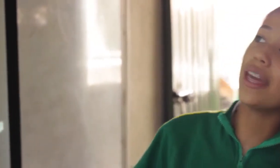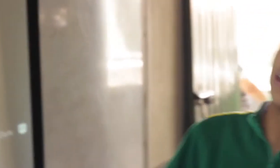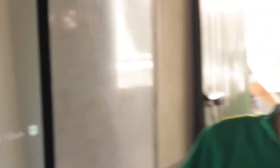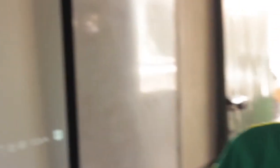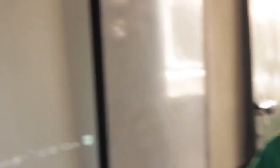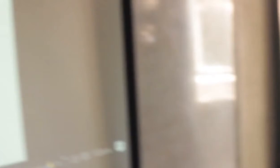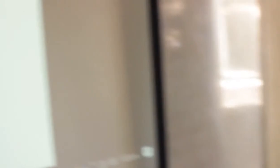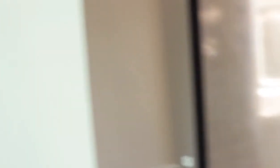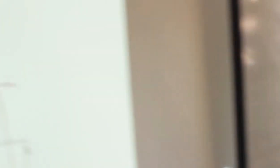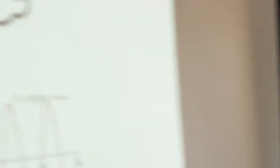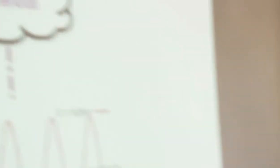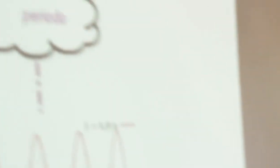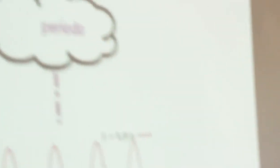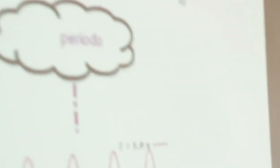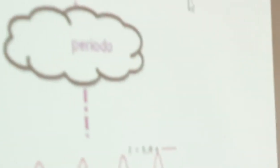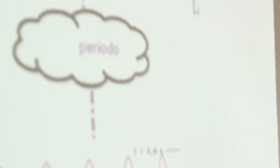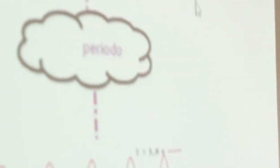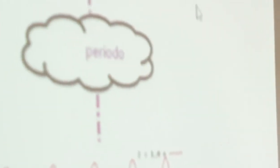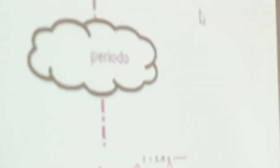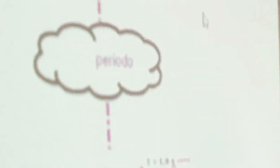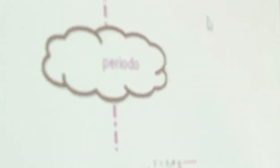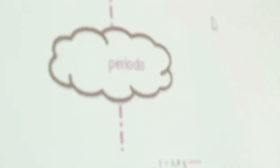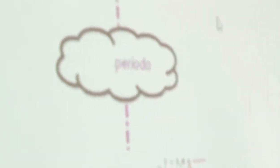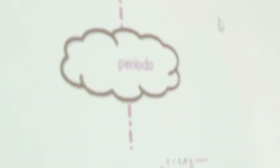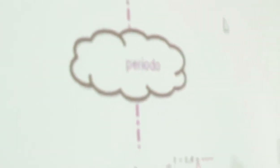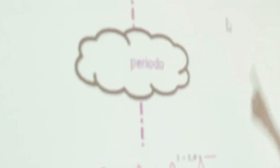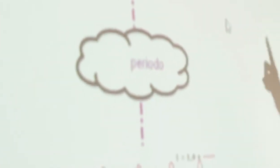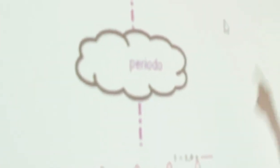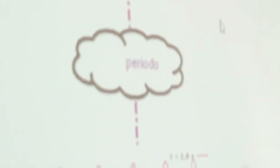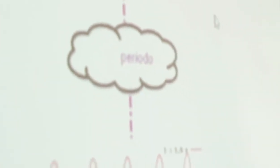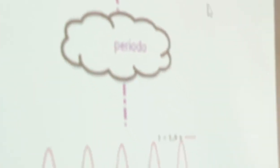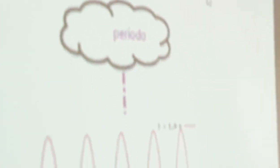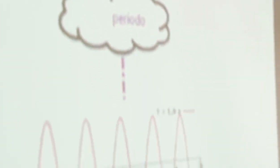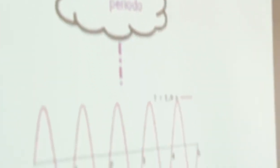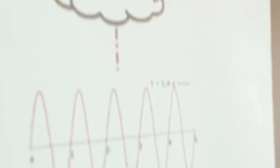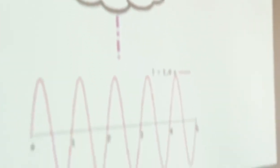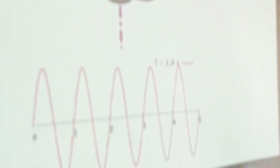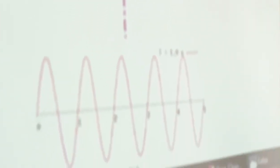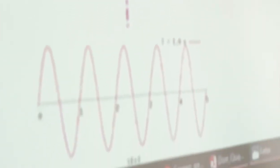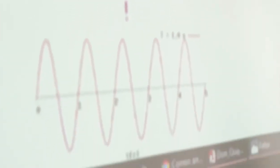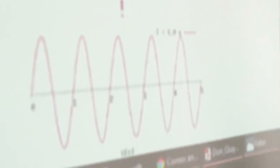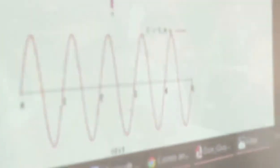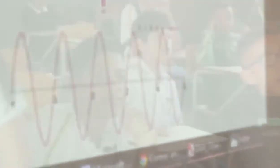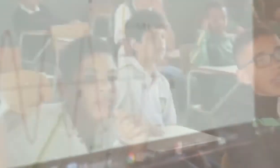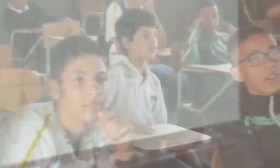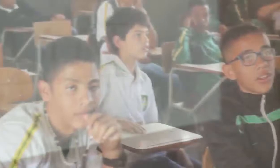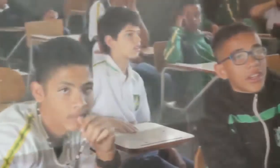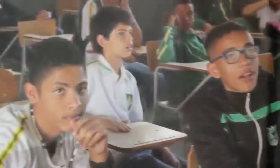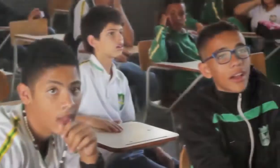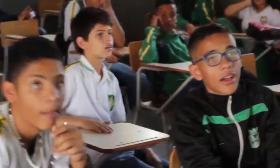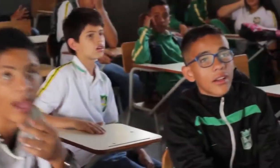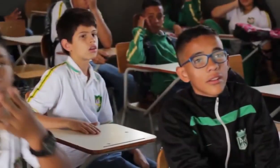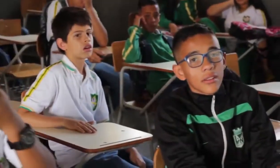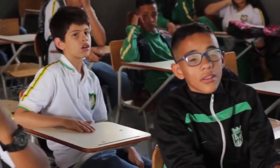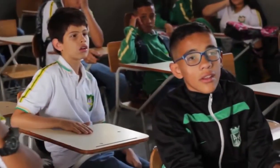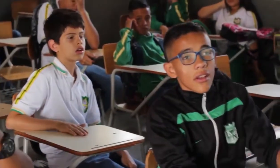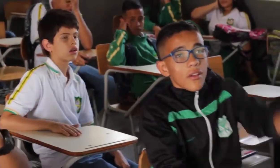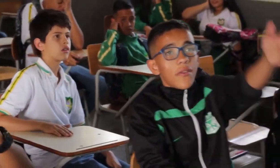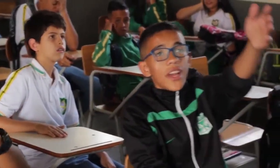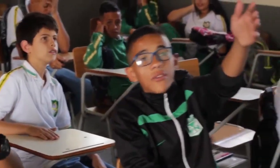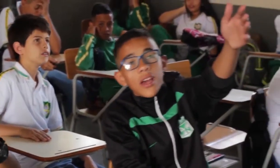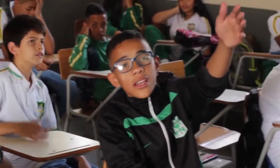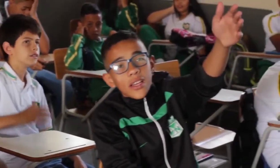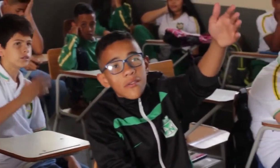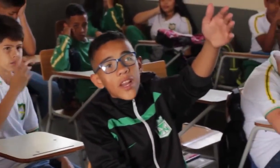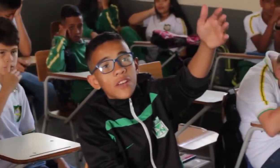Segundo, encontramos en los estudiantes que una clase proactiva, diseñada y ejecutada evita la indisciplina.